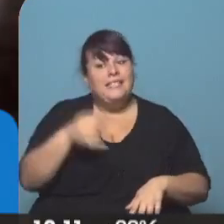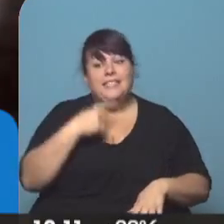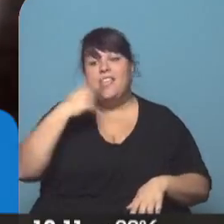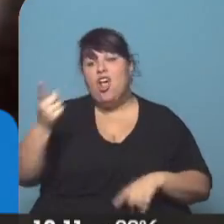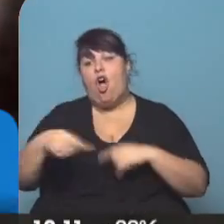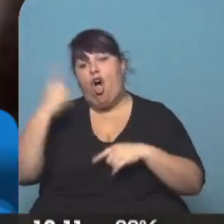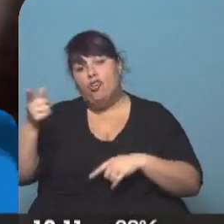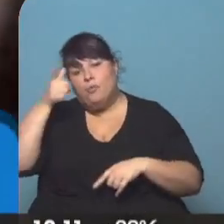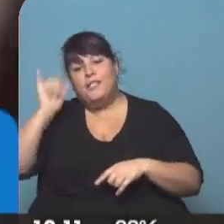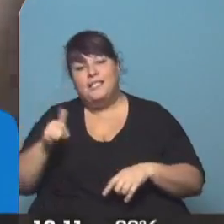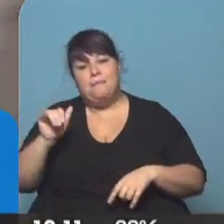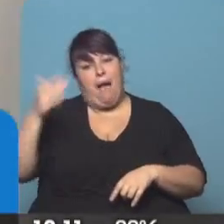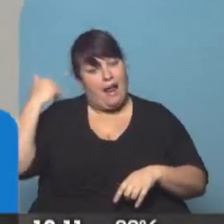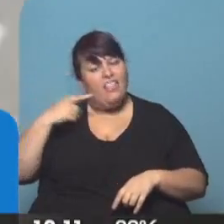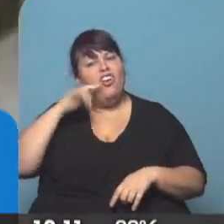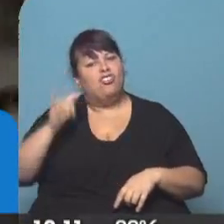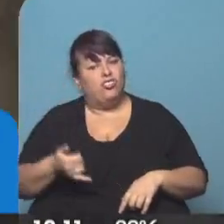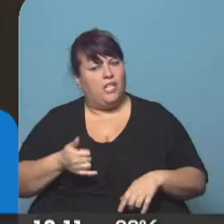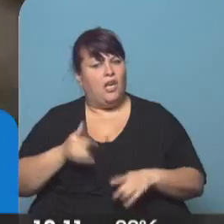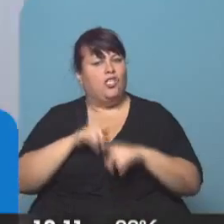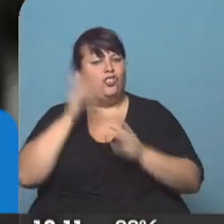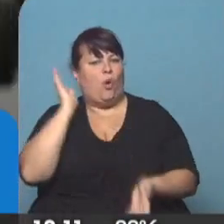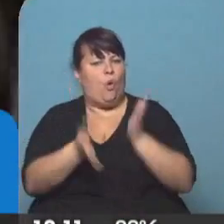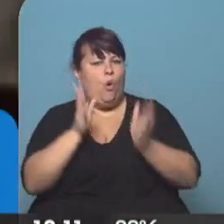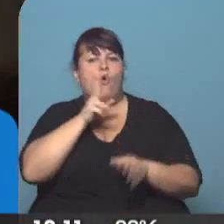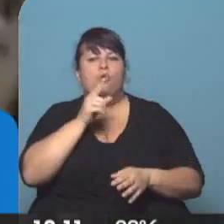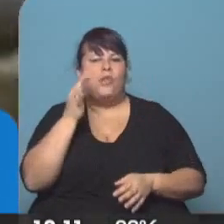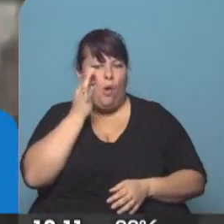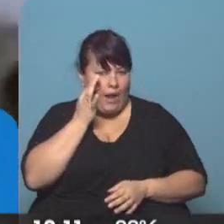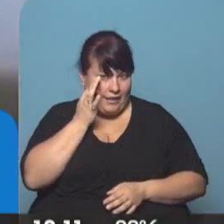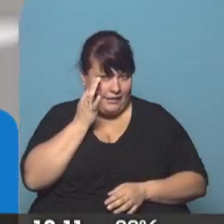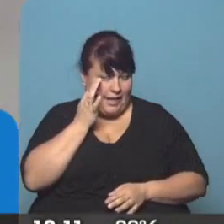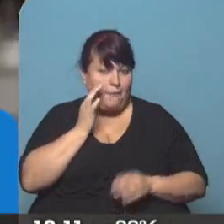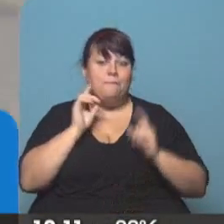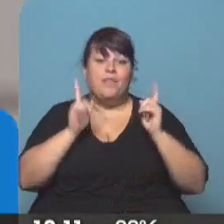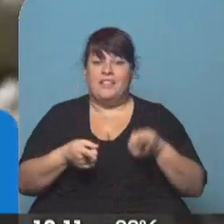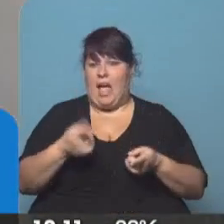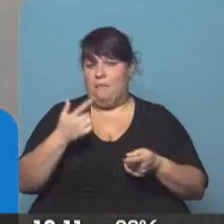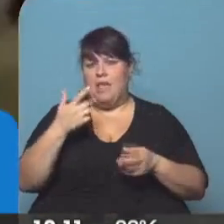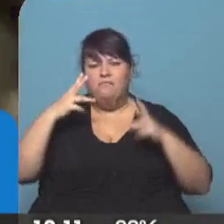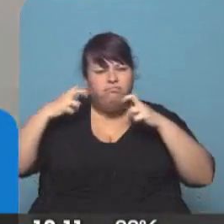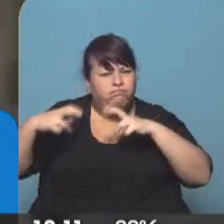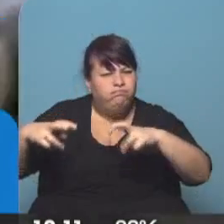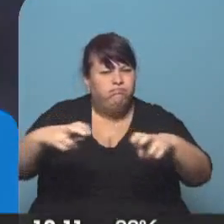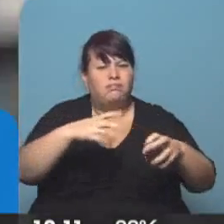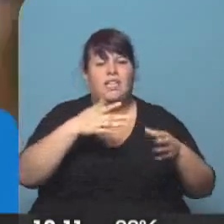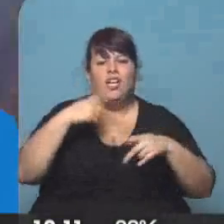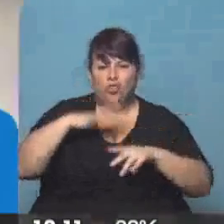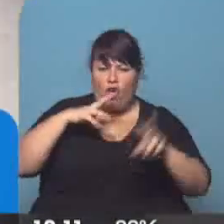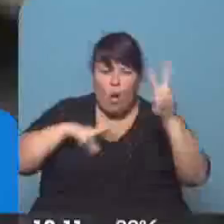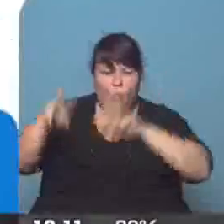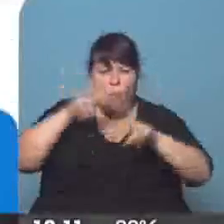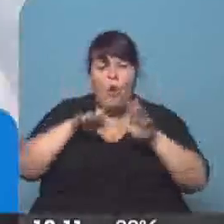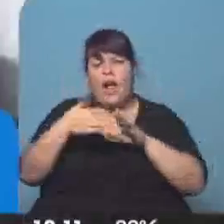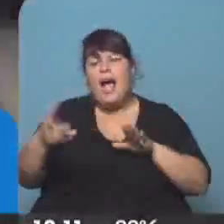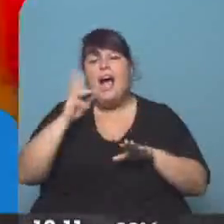indicado algunos efectivos el martes pasado tras la represión en la Ruta 40. También resultaron negativos los rastrillajes que siguieron realizándose a la